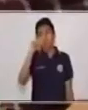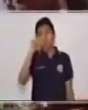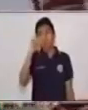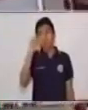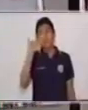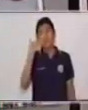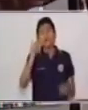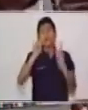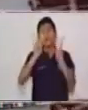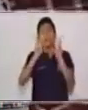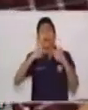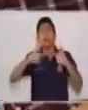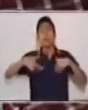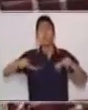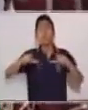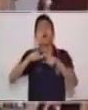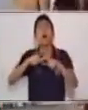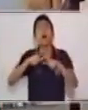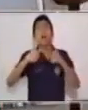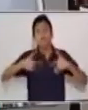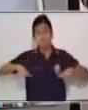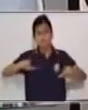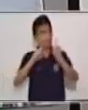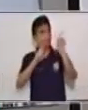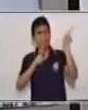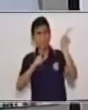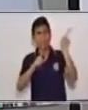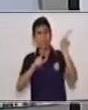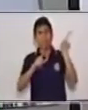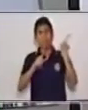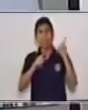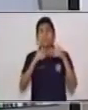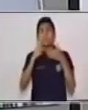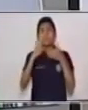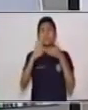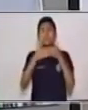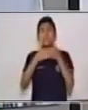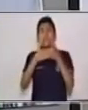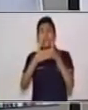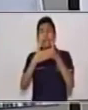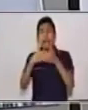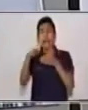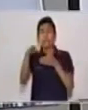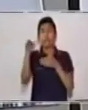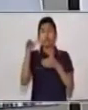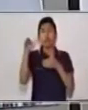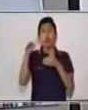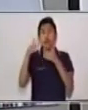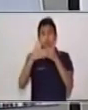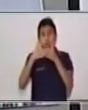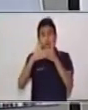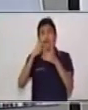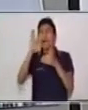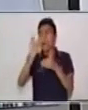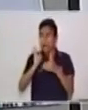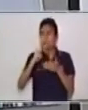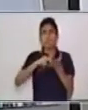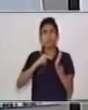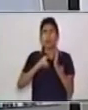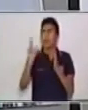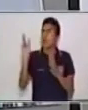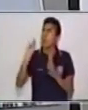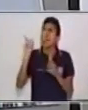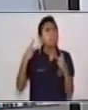esto es un circunstancial también. Vemos en este caso de la oración dos circunstanciales dentro de una